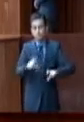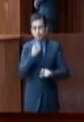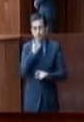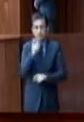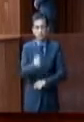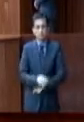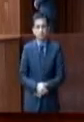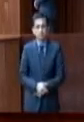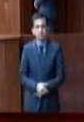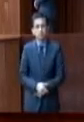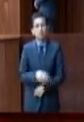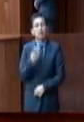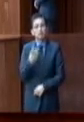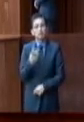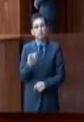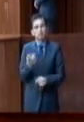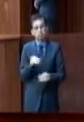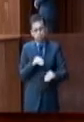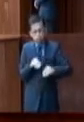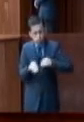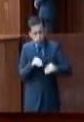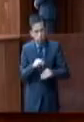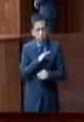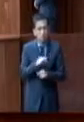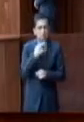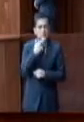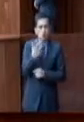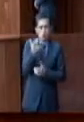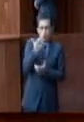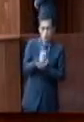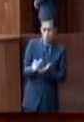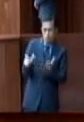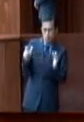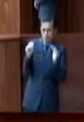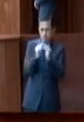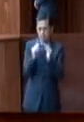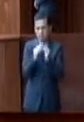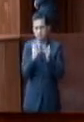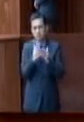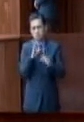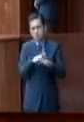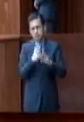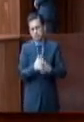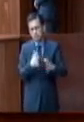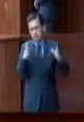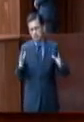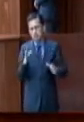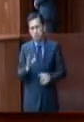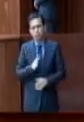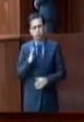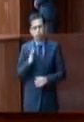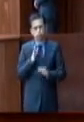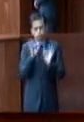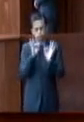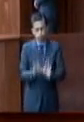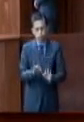medida conllevará una mayor capacidad de compra en la adquisición de una vivienda amplia de calidad y ubicación geográfica estratégica acorde